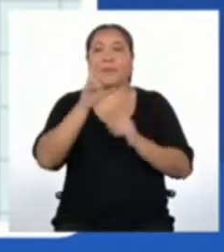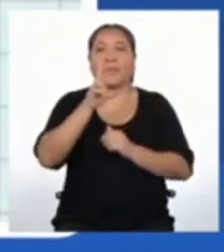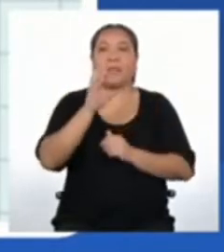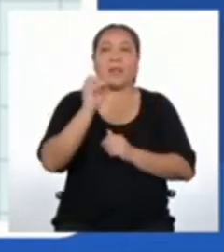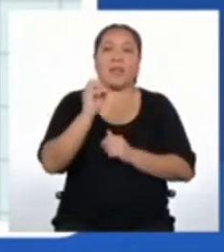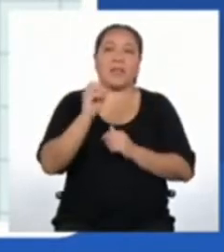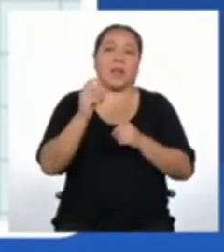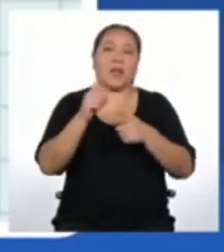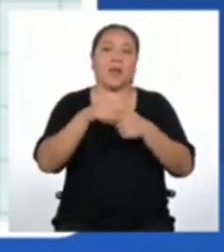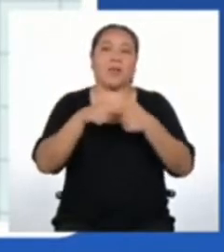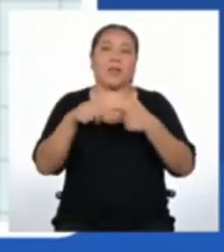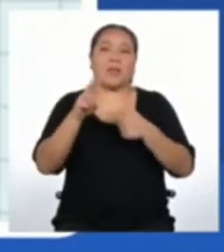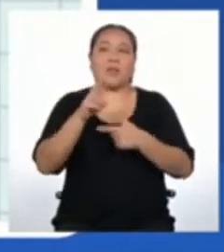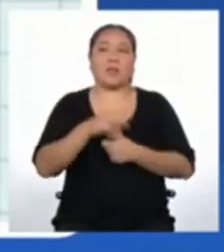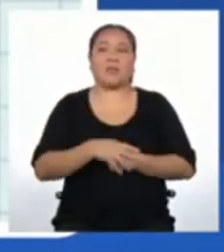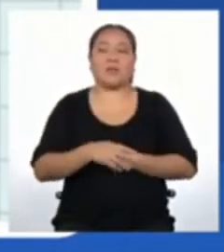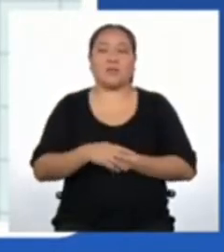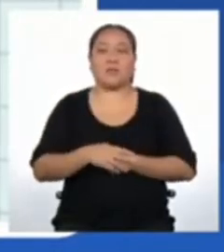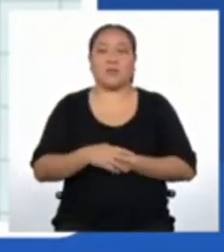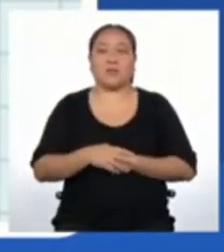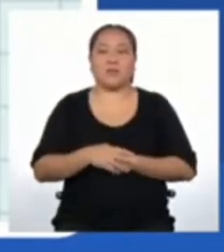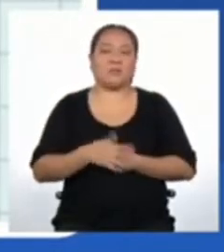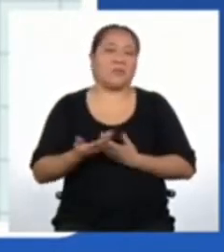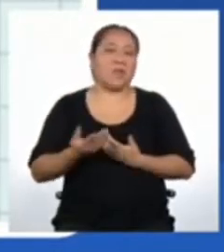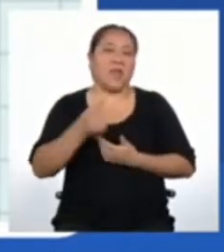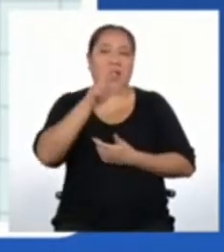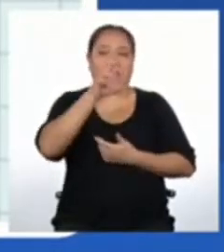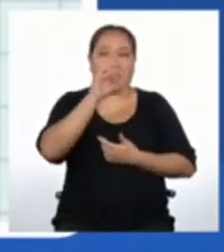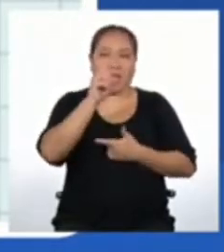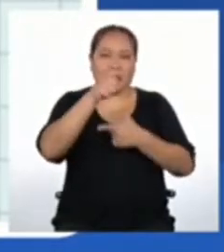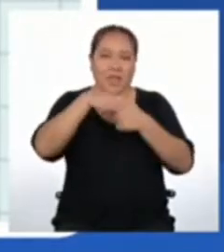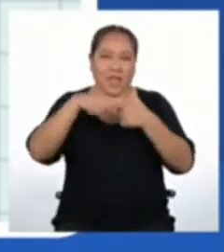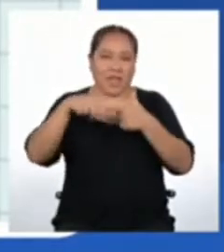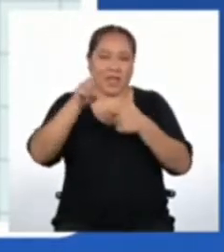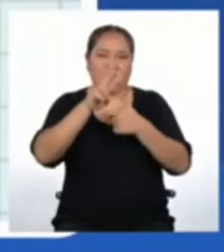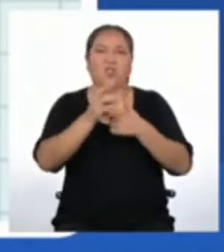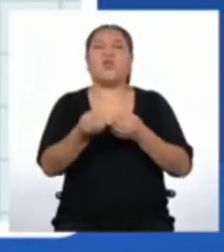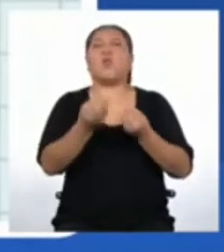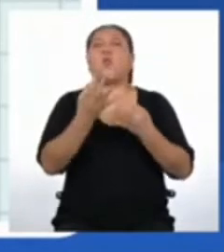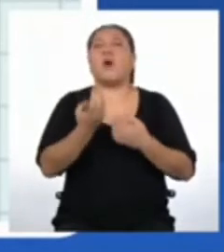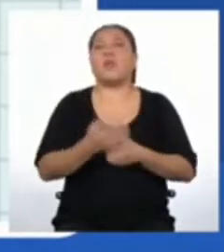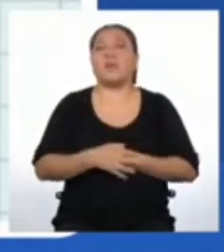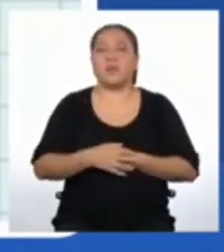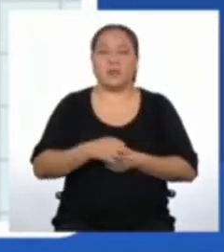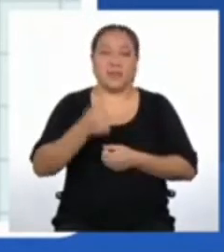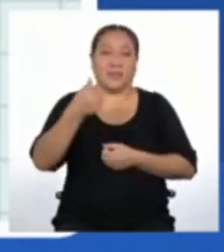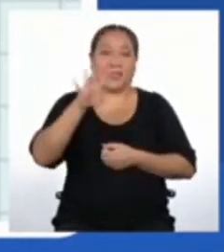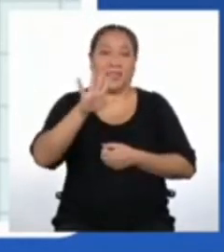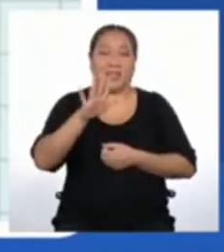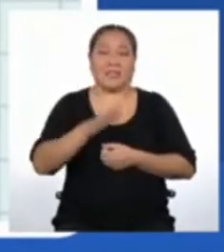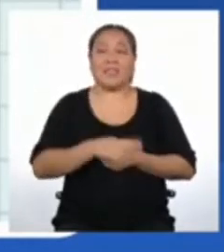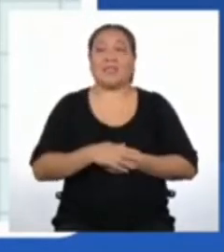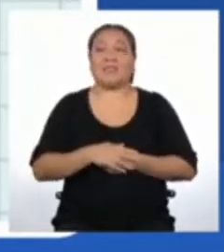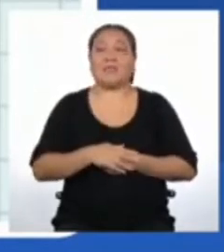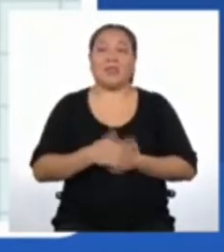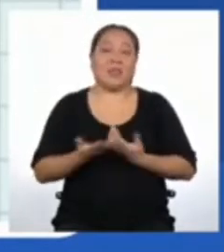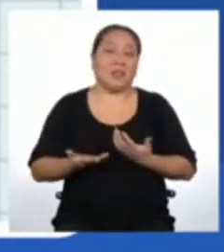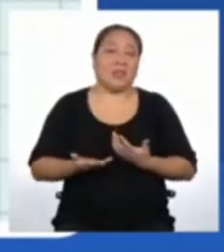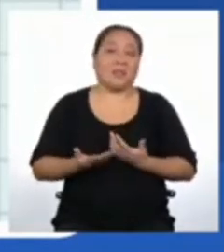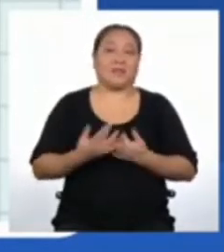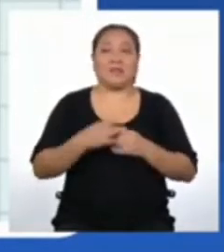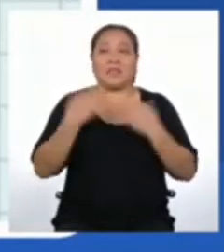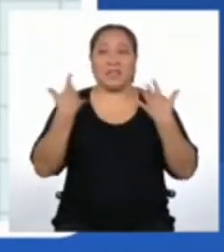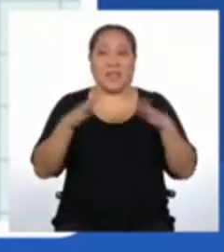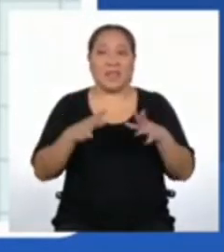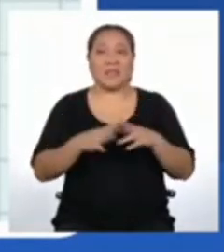2. ¿Qué nos queda si dividimos 30 entre 2? 15. Bueno, chicas